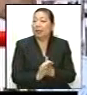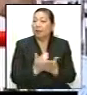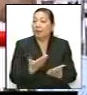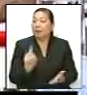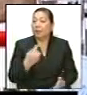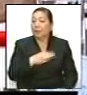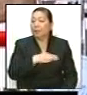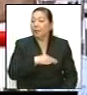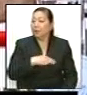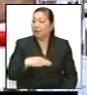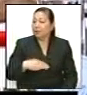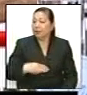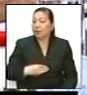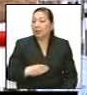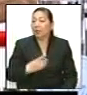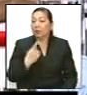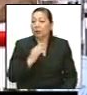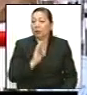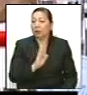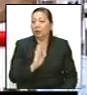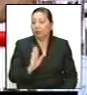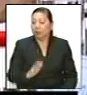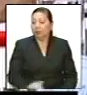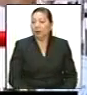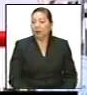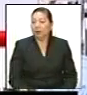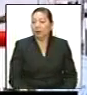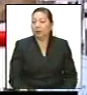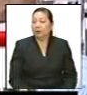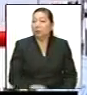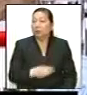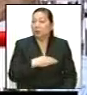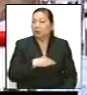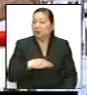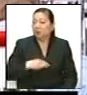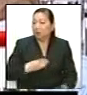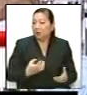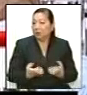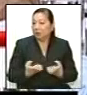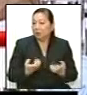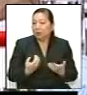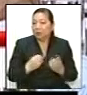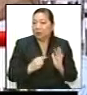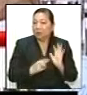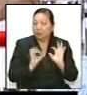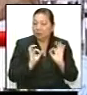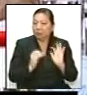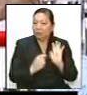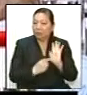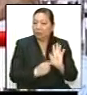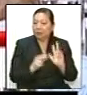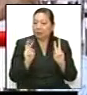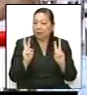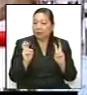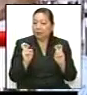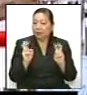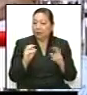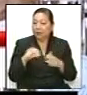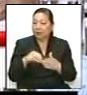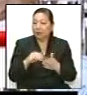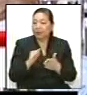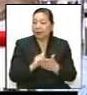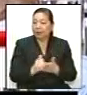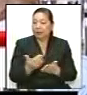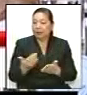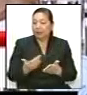primer ministro por su intermedio, presidente, y al ministro de Economía, de habernos precisado el tema de las consultorías, que